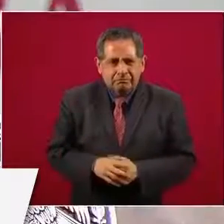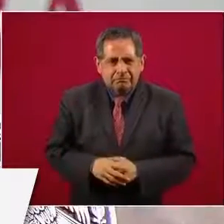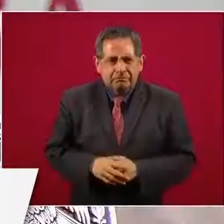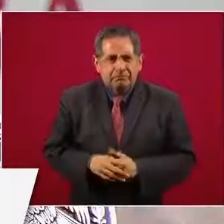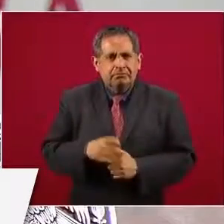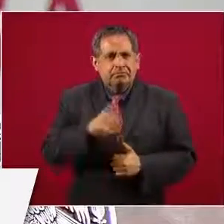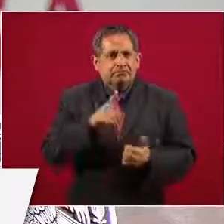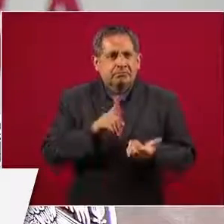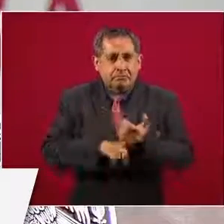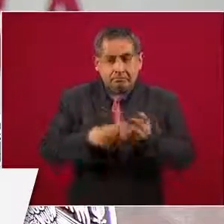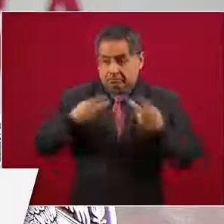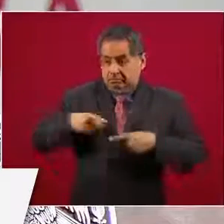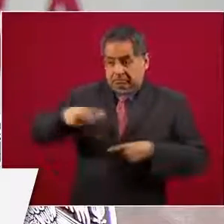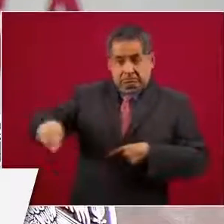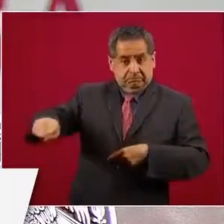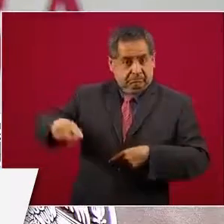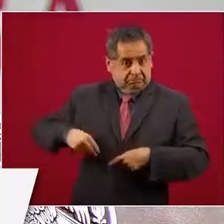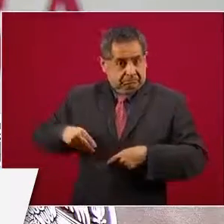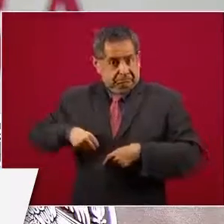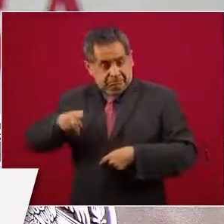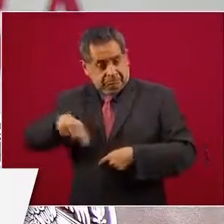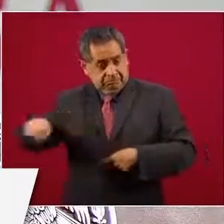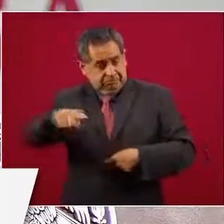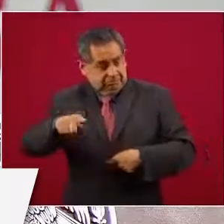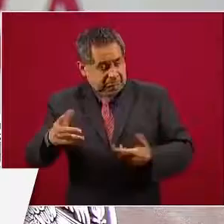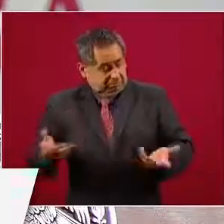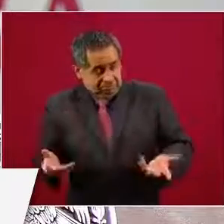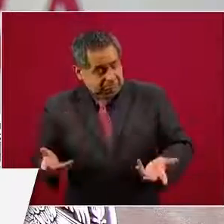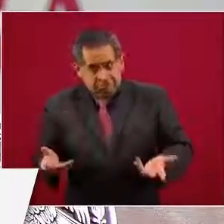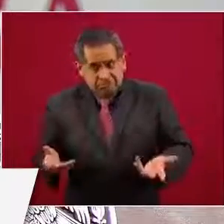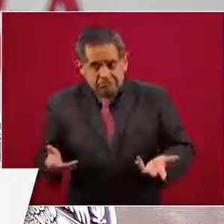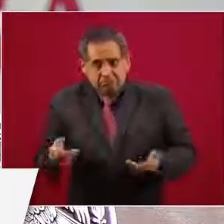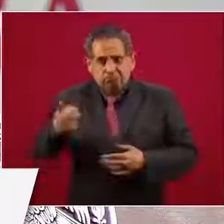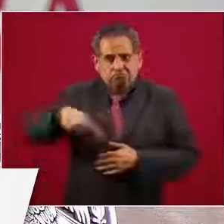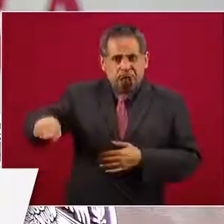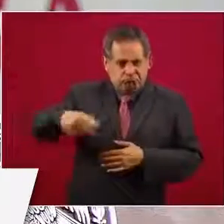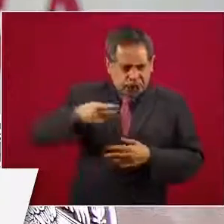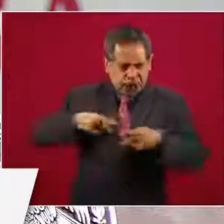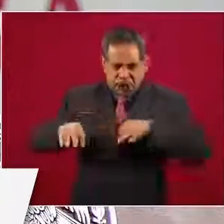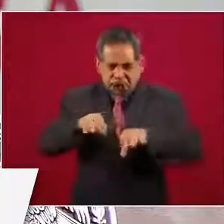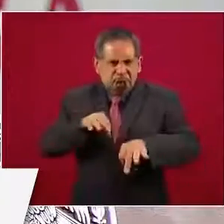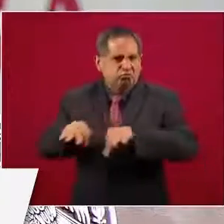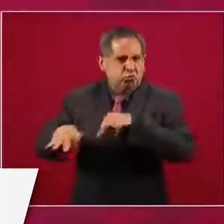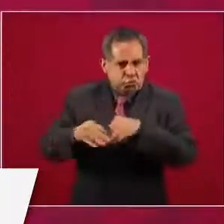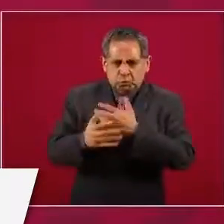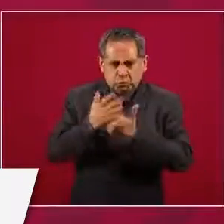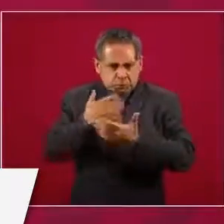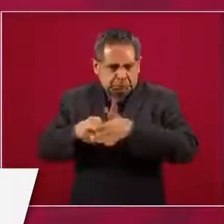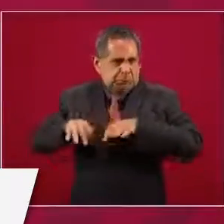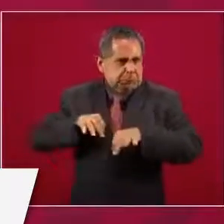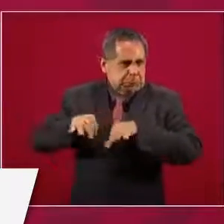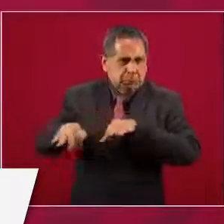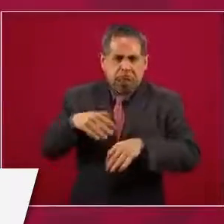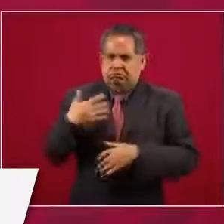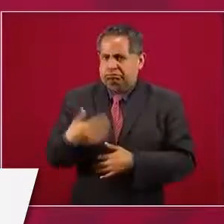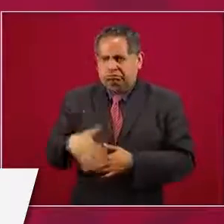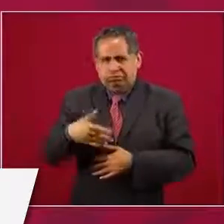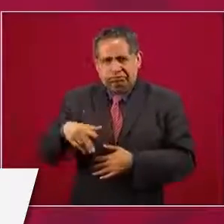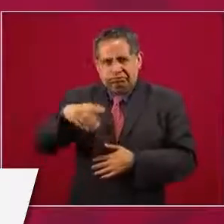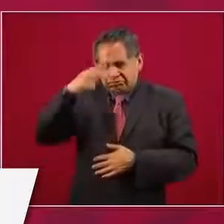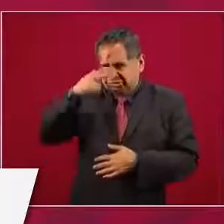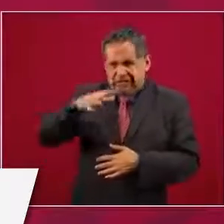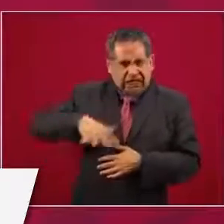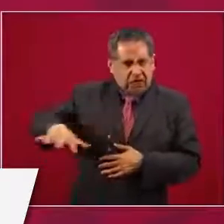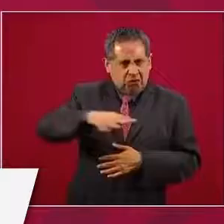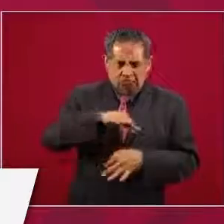¿Es por culpa del pueblo? Si nuestro pueblo es trabajador, es de los pueblos más trabajadores